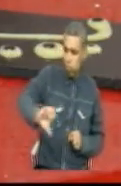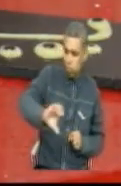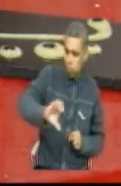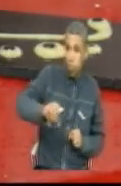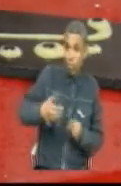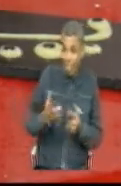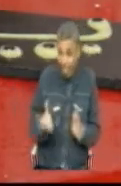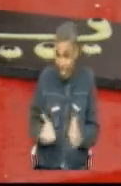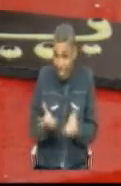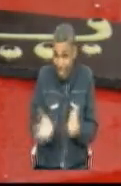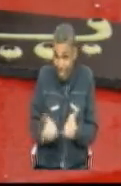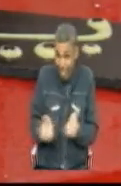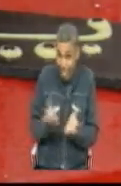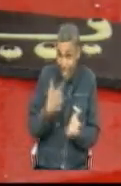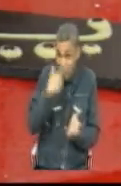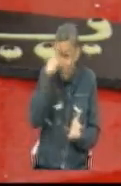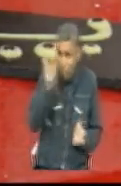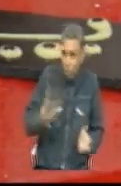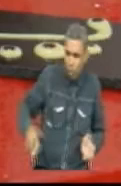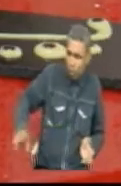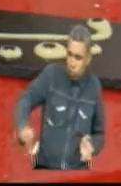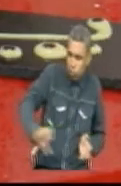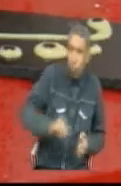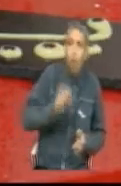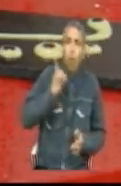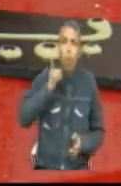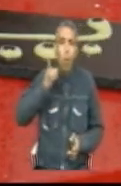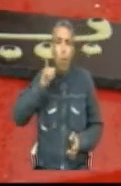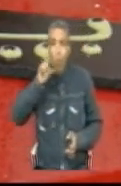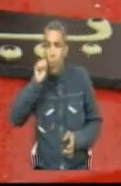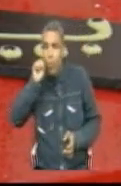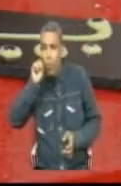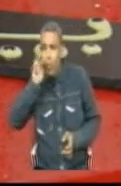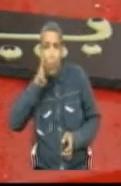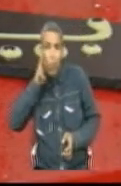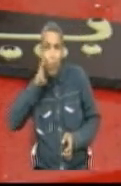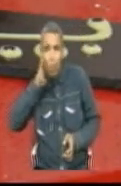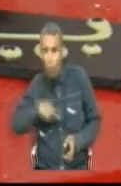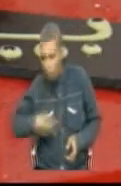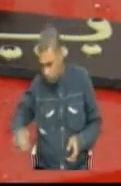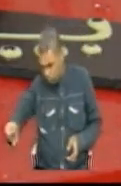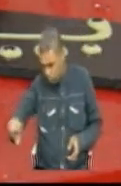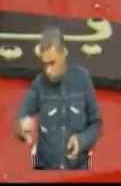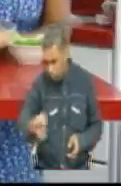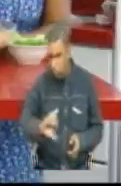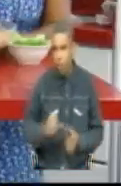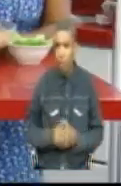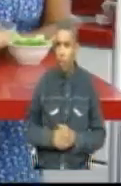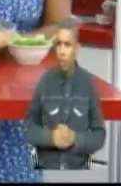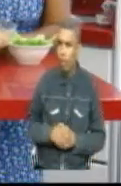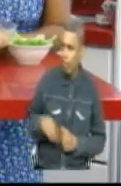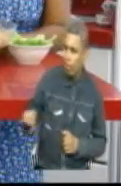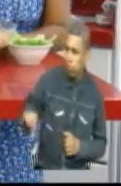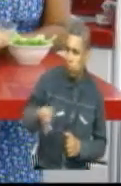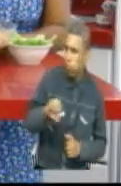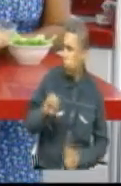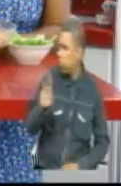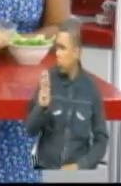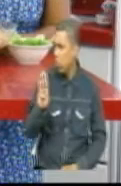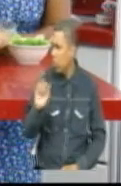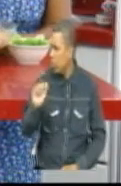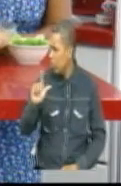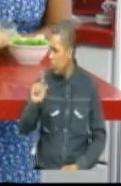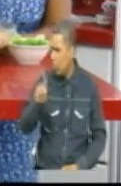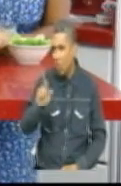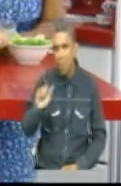vinagre blanco hasta podríamos agregarle un vinagre balsámico y sería espectacular pero cuál sería el único vinagre balsámico este